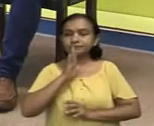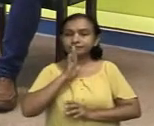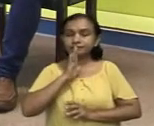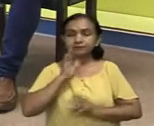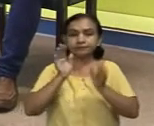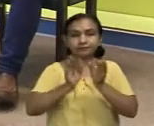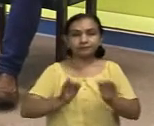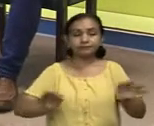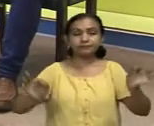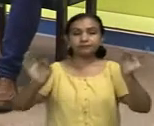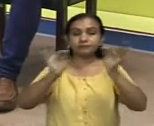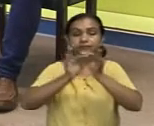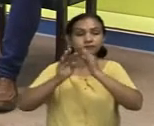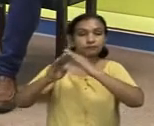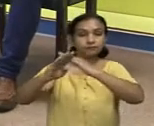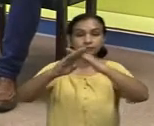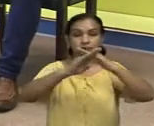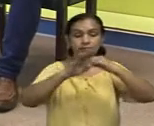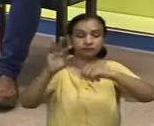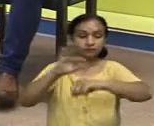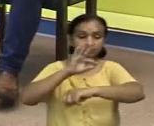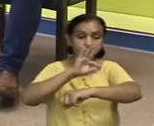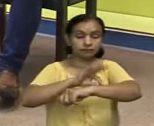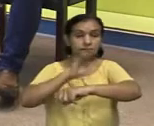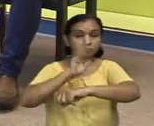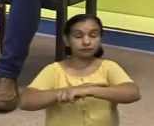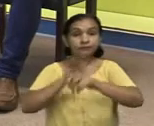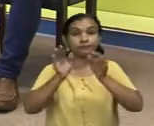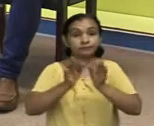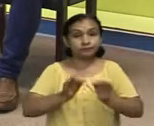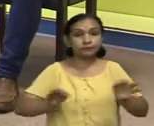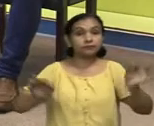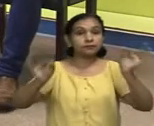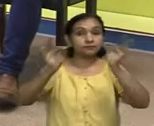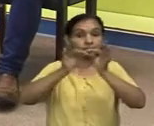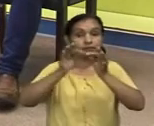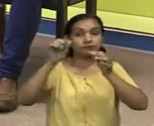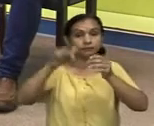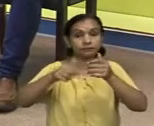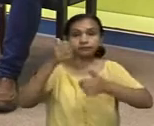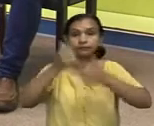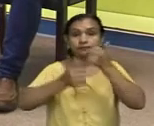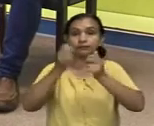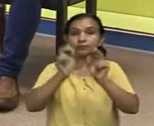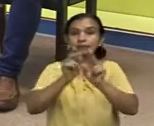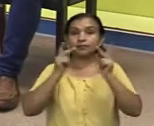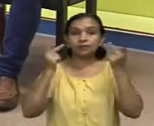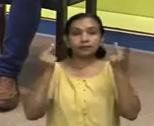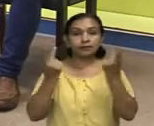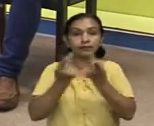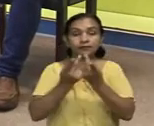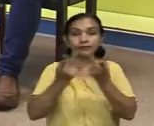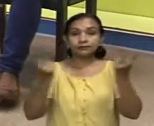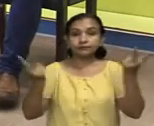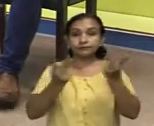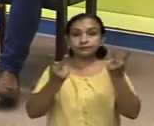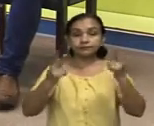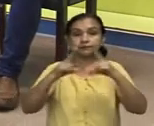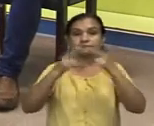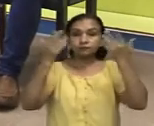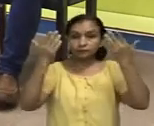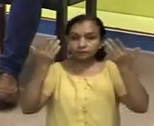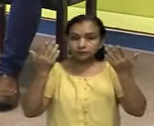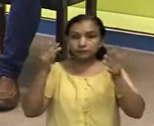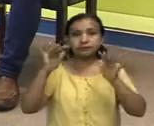estar hablando contra la lucha contra el dengue, que es importante la situación que estamos enfrentando. Bueno, la población nicaragüense ya está al tanto,